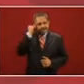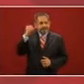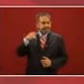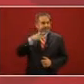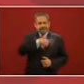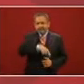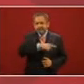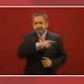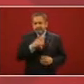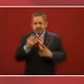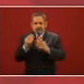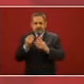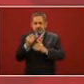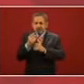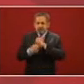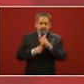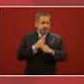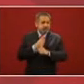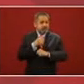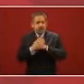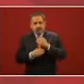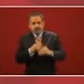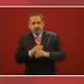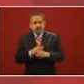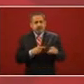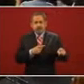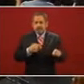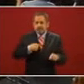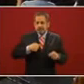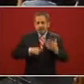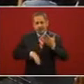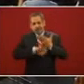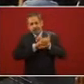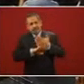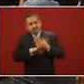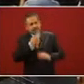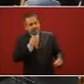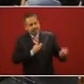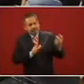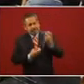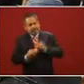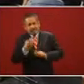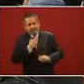años recibiendo golpes de los medios de información.